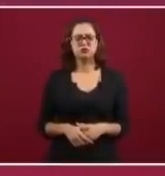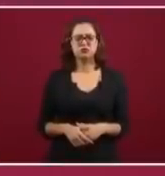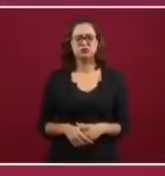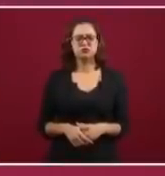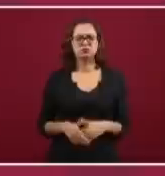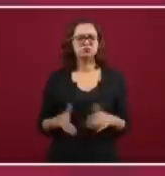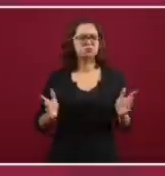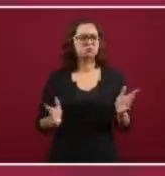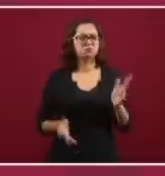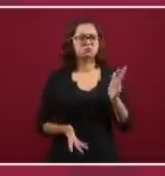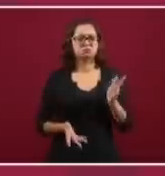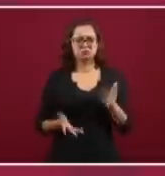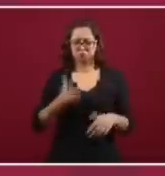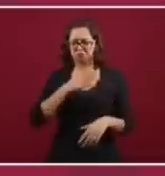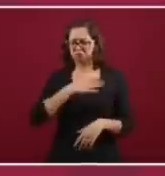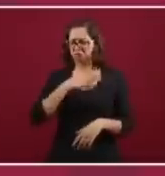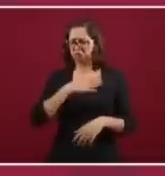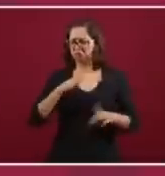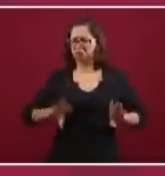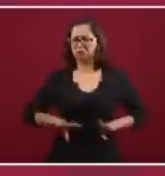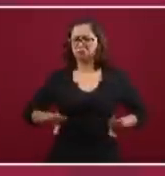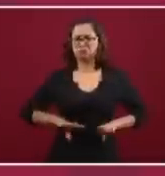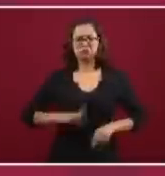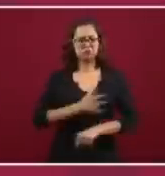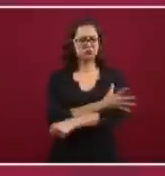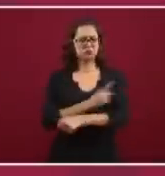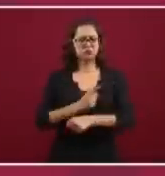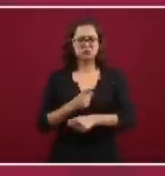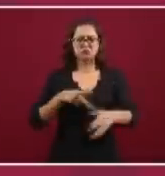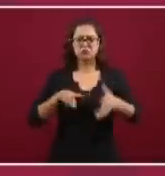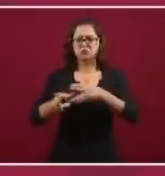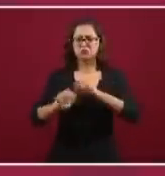pues con transparencia, con claridad,